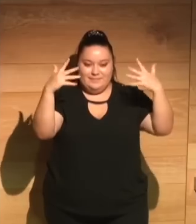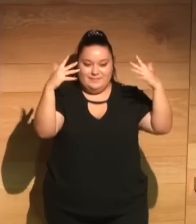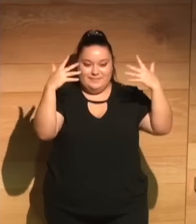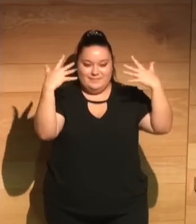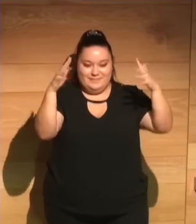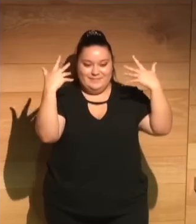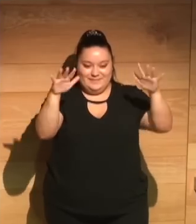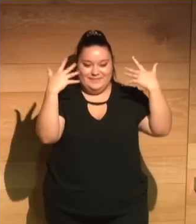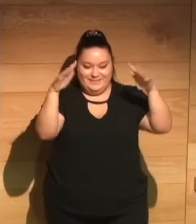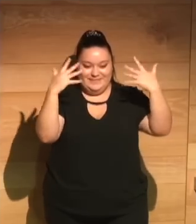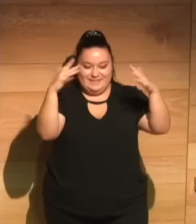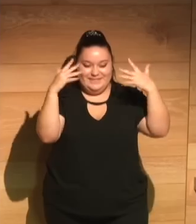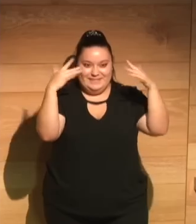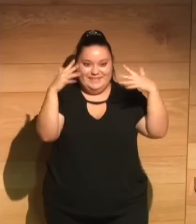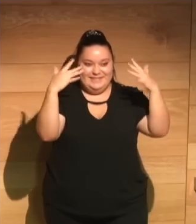gracias!